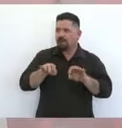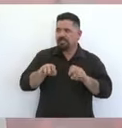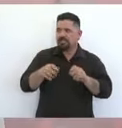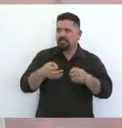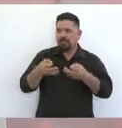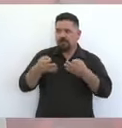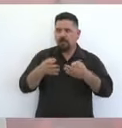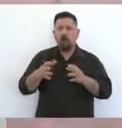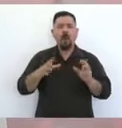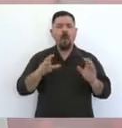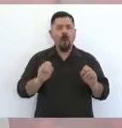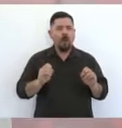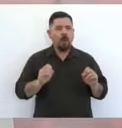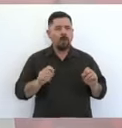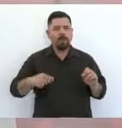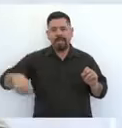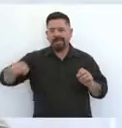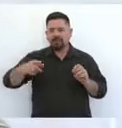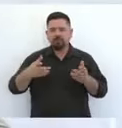o gestiones,